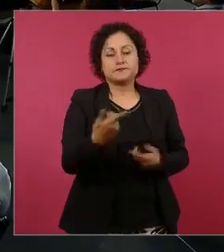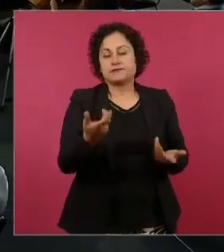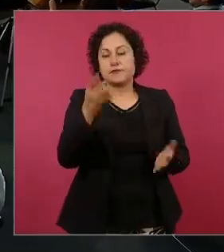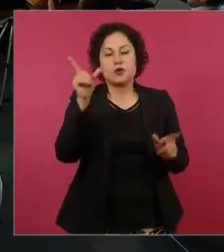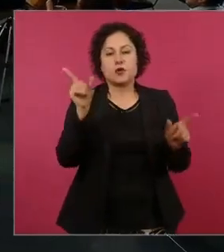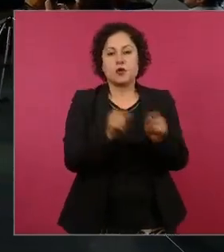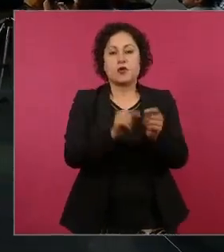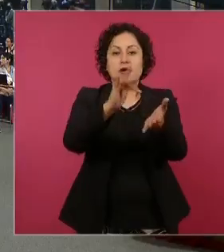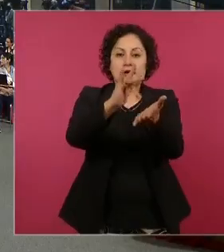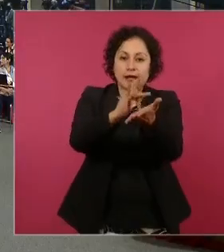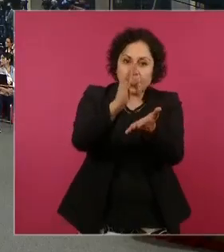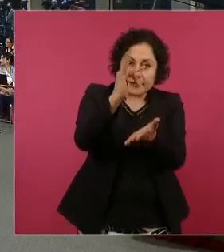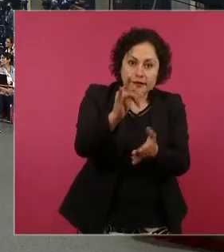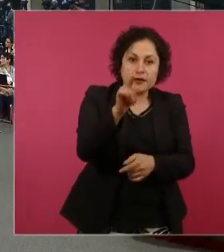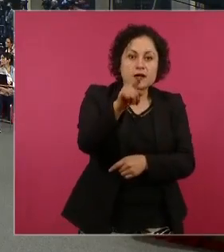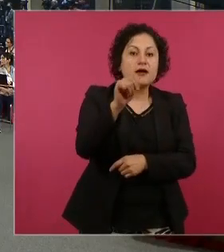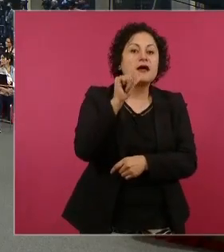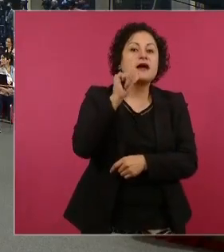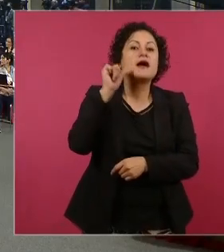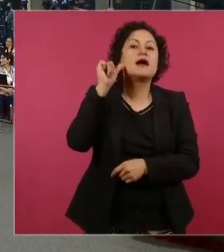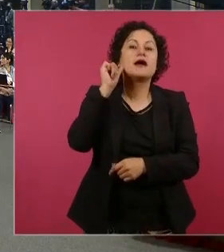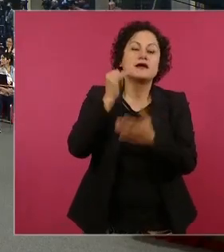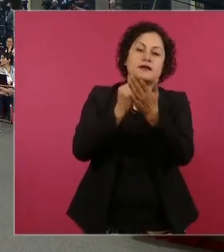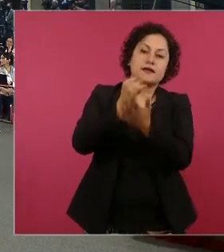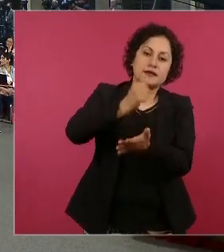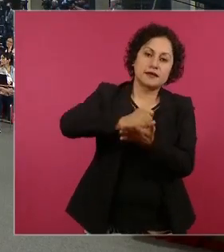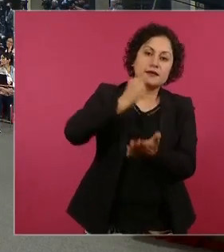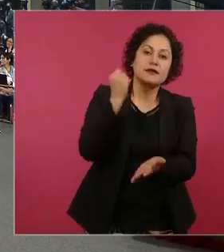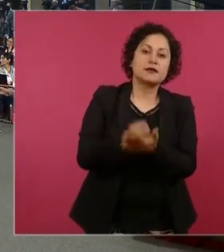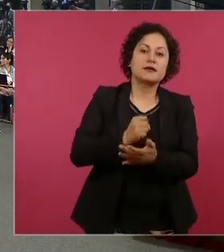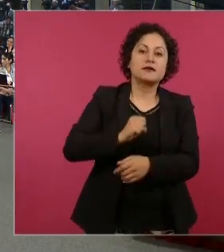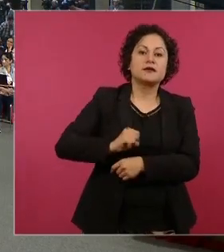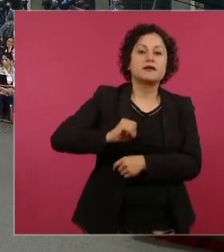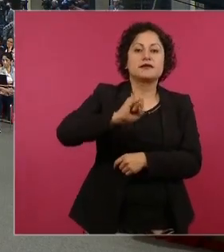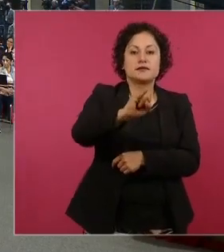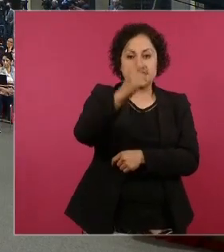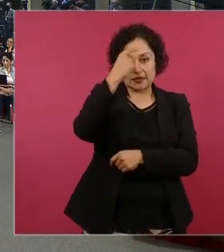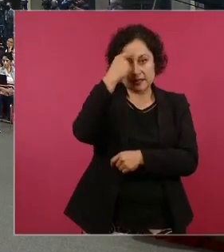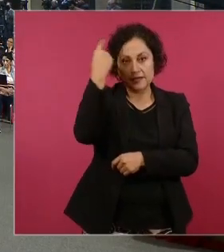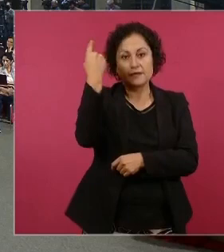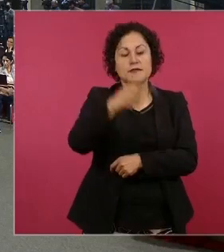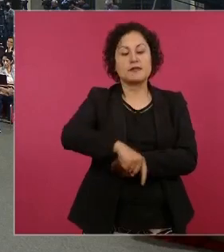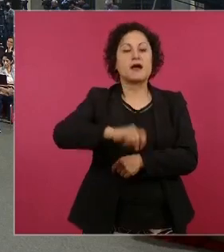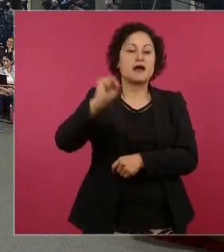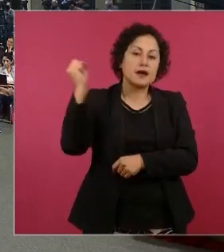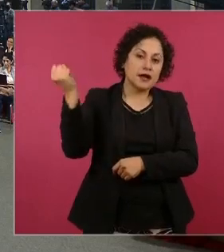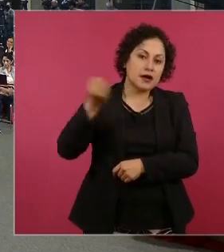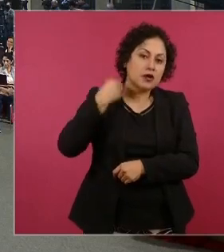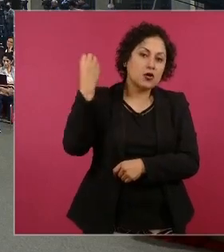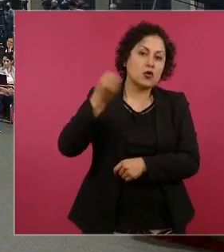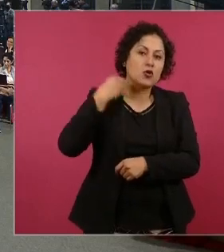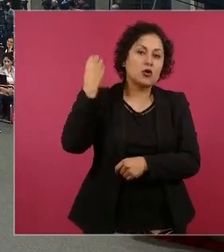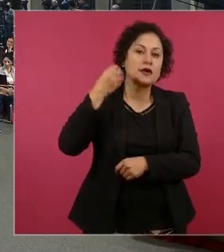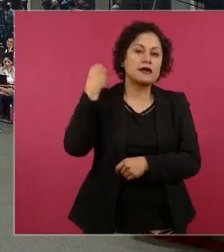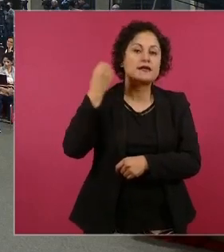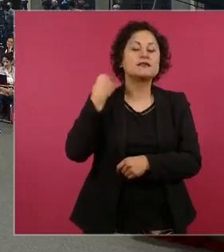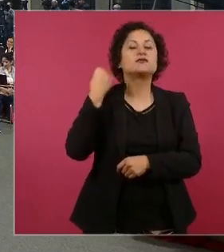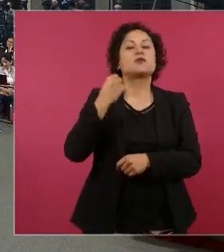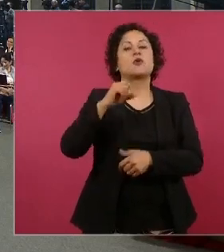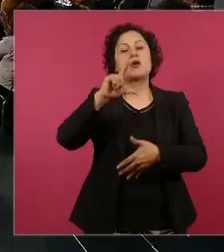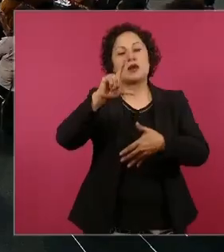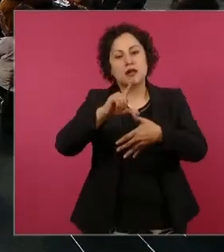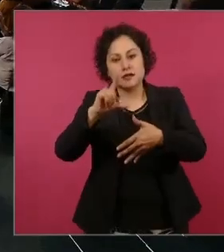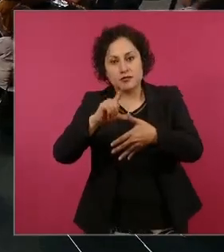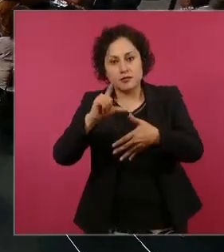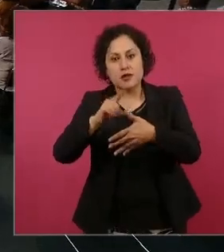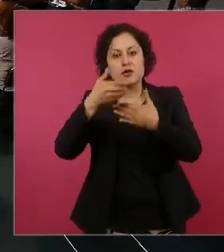ayer usted autoriza la realización del Congreso Latinoamericano de Periodistas y Youtubers. Presidente,